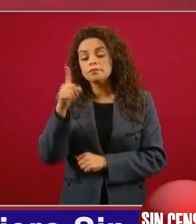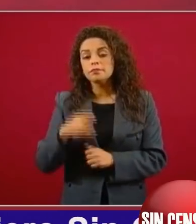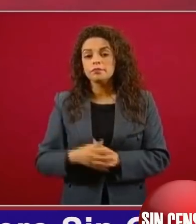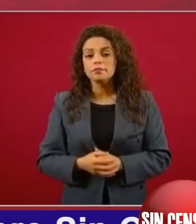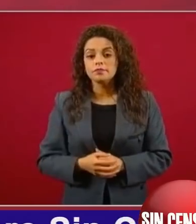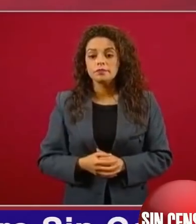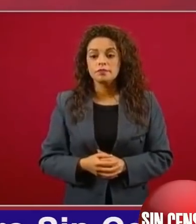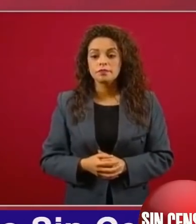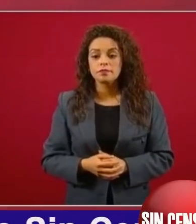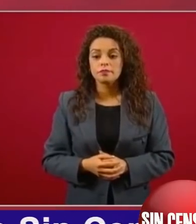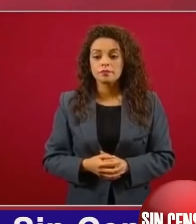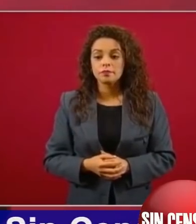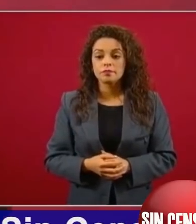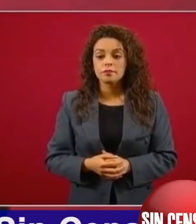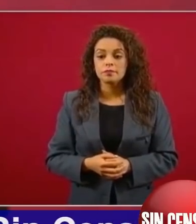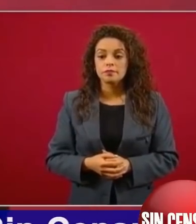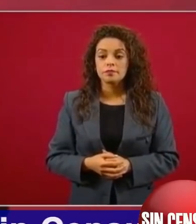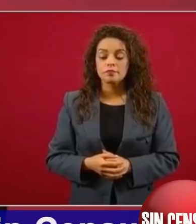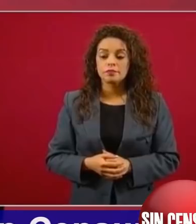la entrega